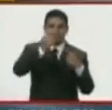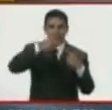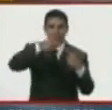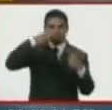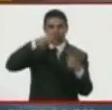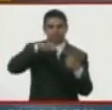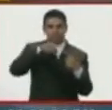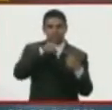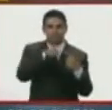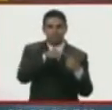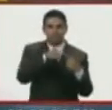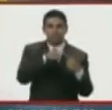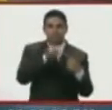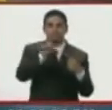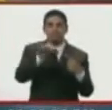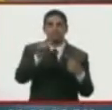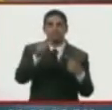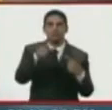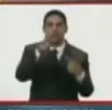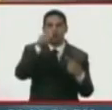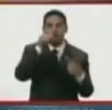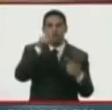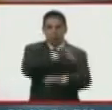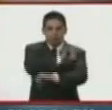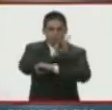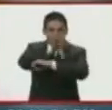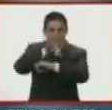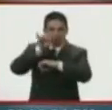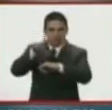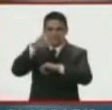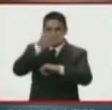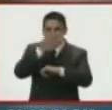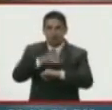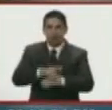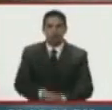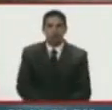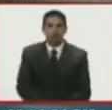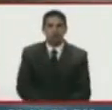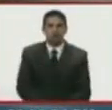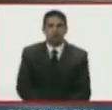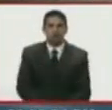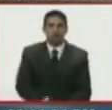por este guarimbero, por este asesino